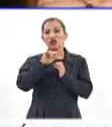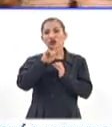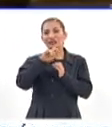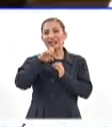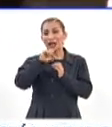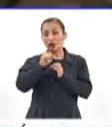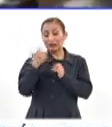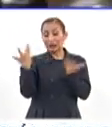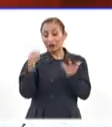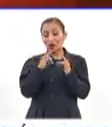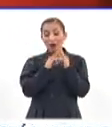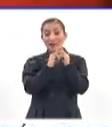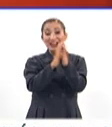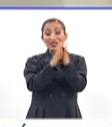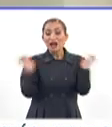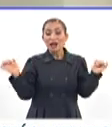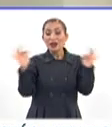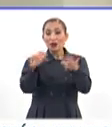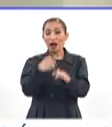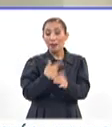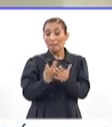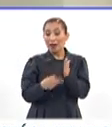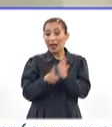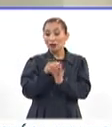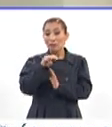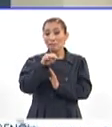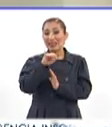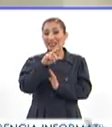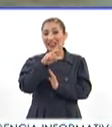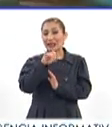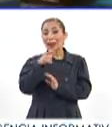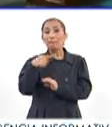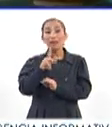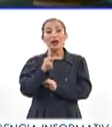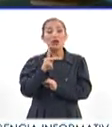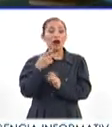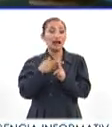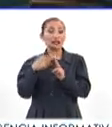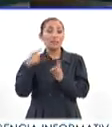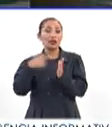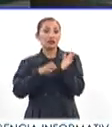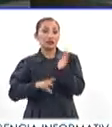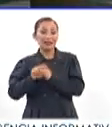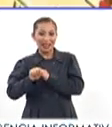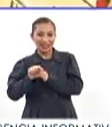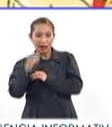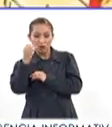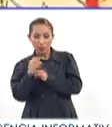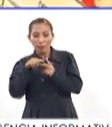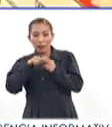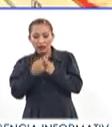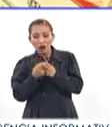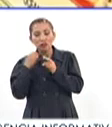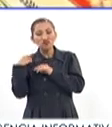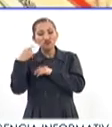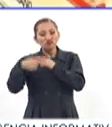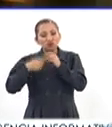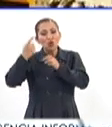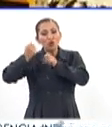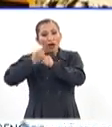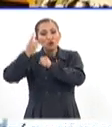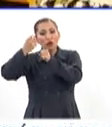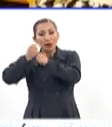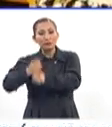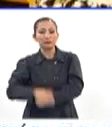Vasconcelos realizó una feria de libros en el Palacio de Minería, pero fue hasta 1979 que comenzó a celebrarse de